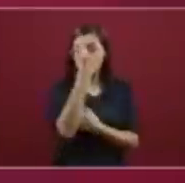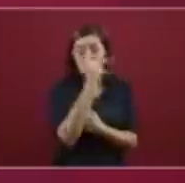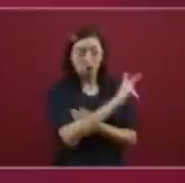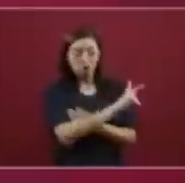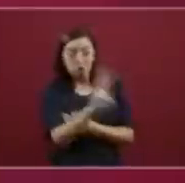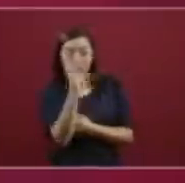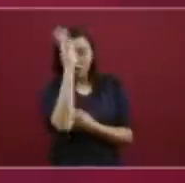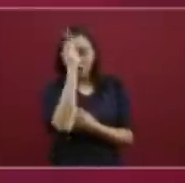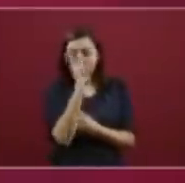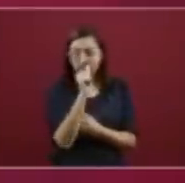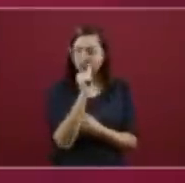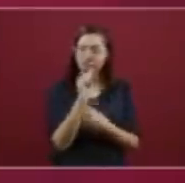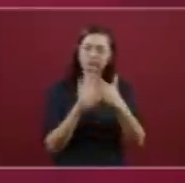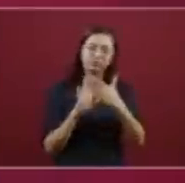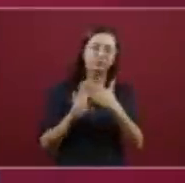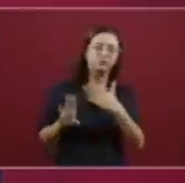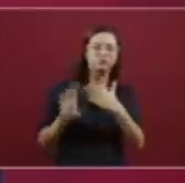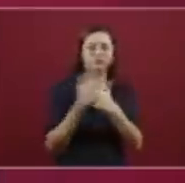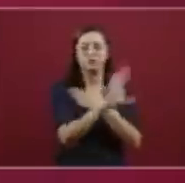dar a conocer